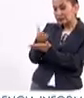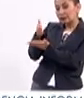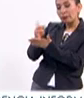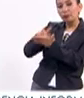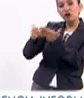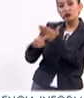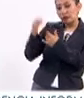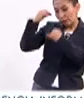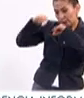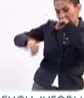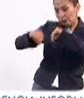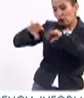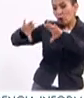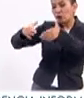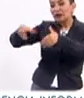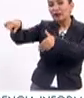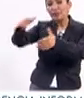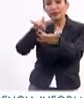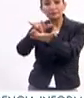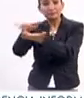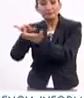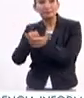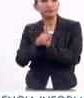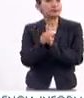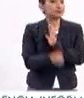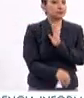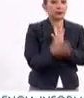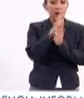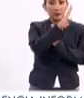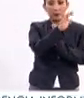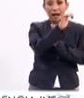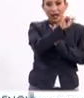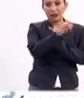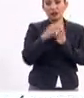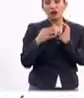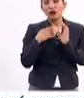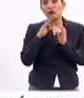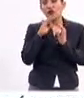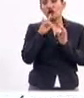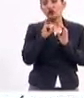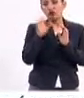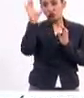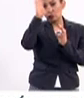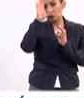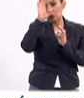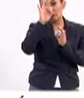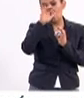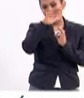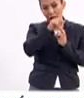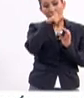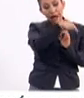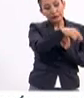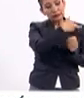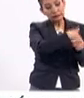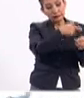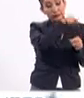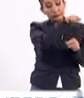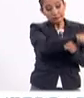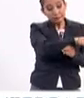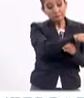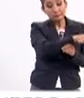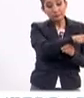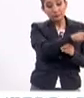un proyecto creativo con las comunidades, ¿no? En este caso, los becarios del Fondo Nacional para la Cultura y las Artes tendrán un proceso